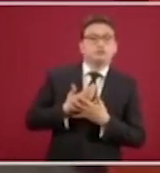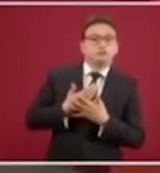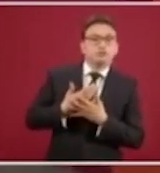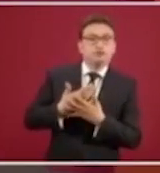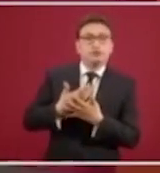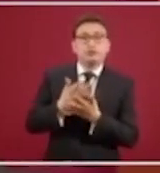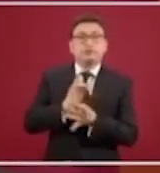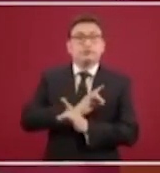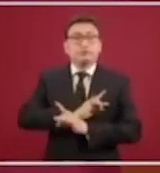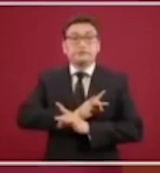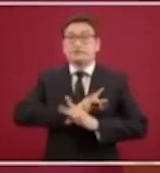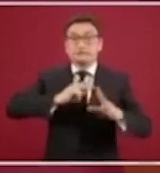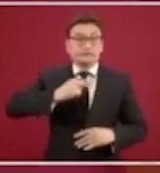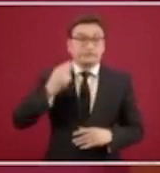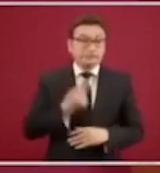se requiera.